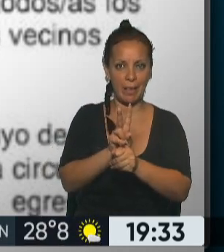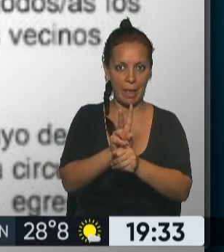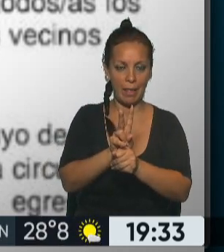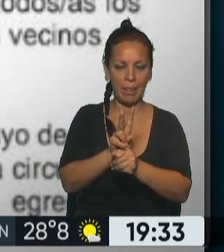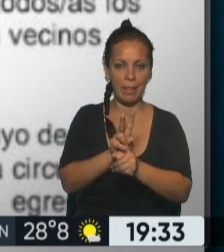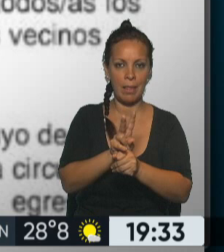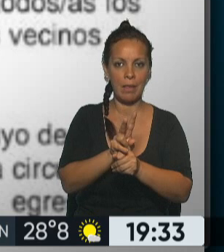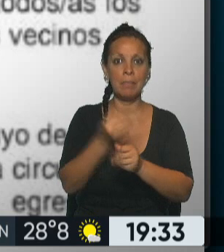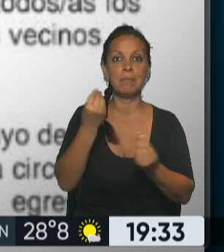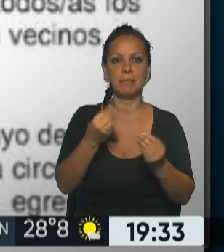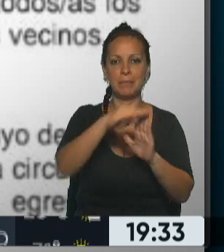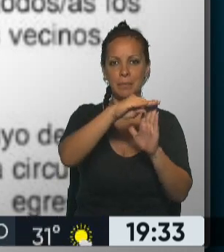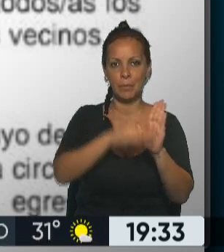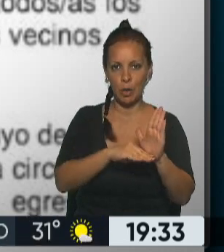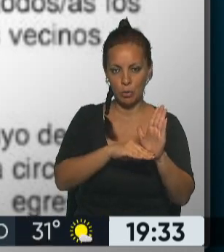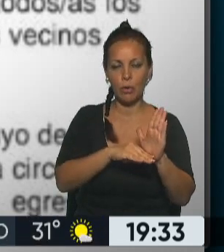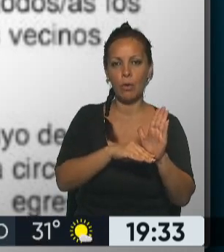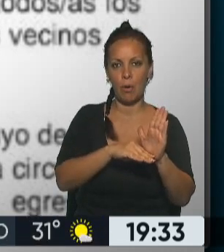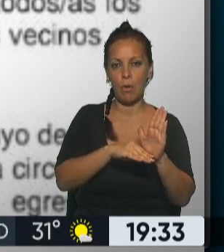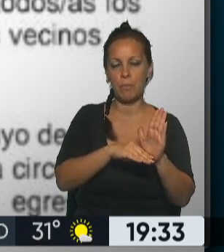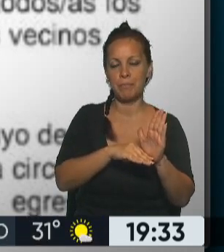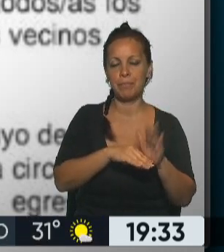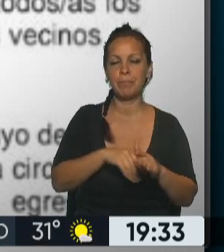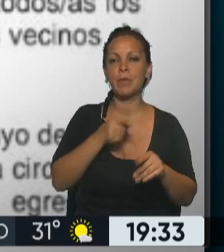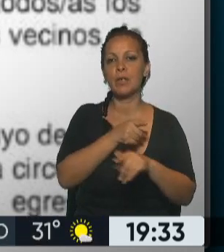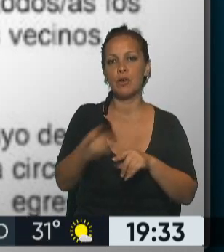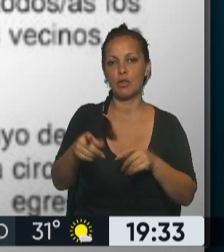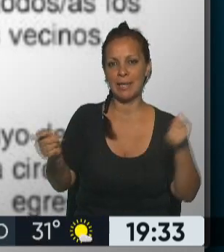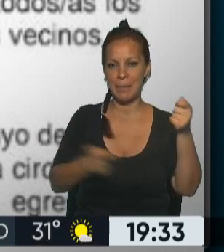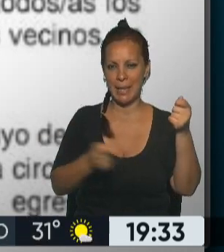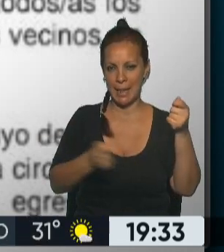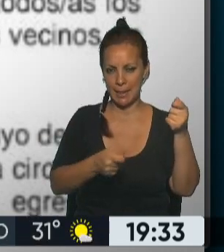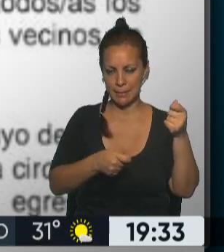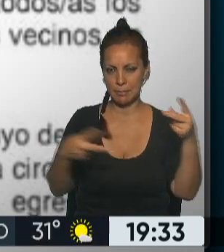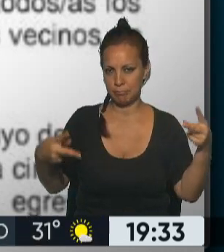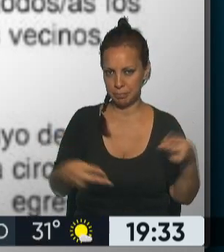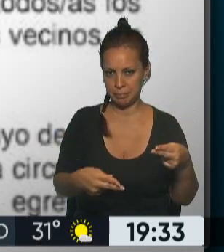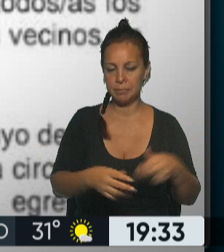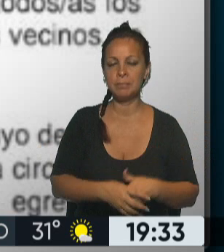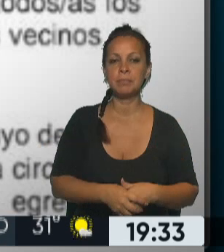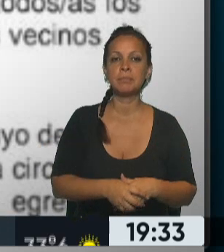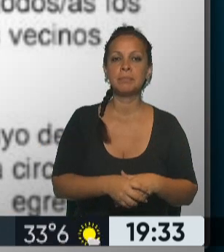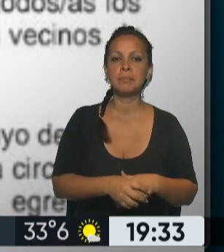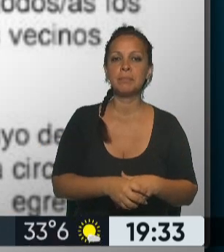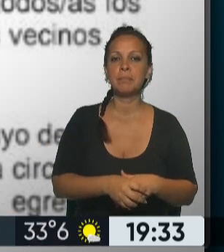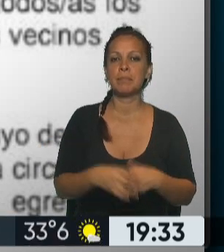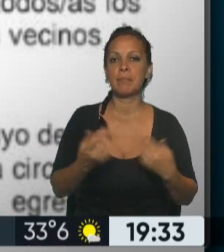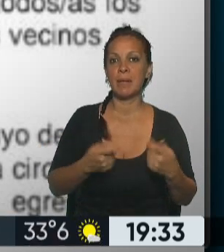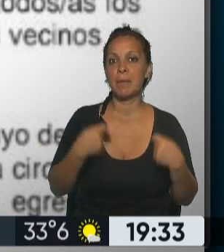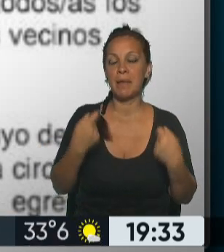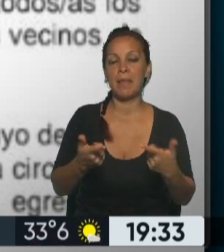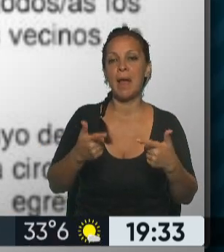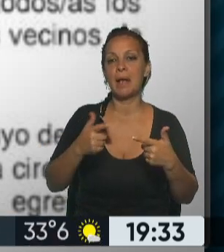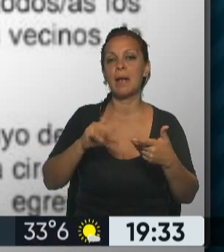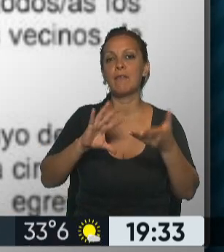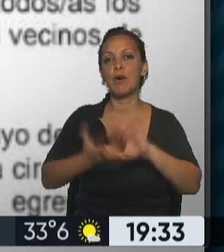bueno, aplicación por parte del Gobierno Nacional de este protocolo anti-piquetes con la finalidad de garantizar el desarrollo pacífico de